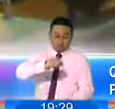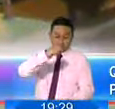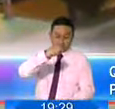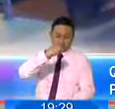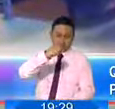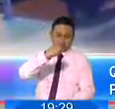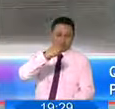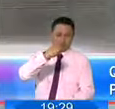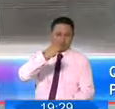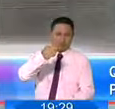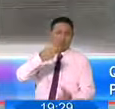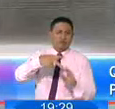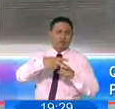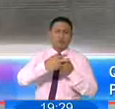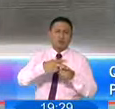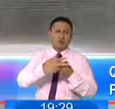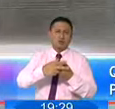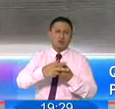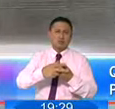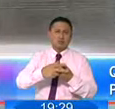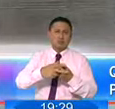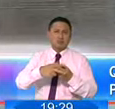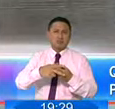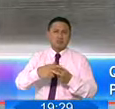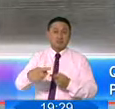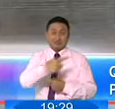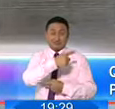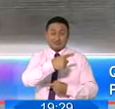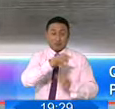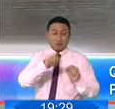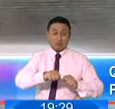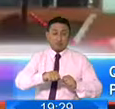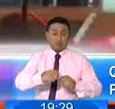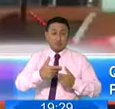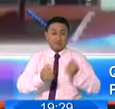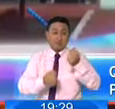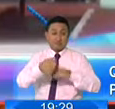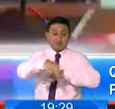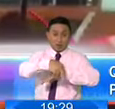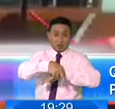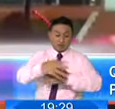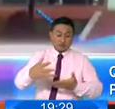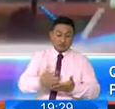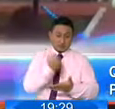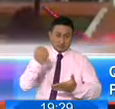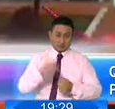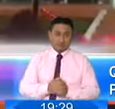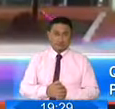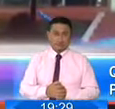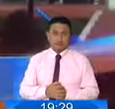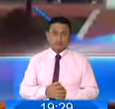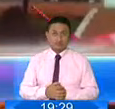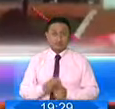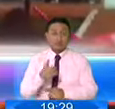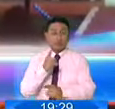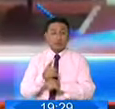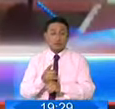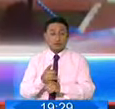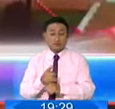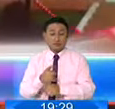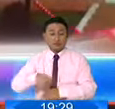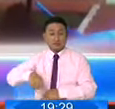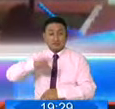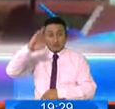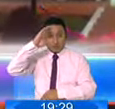herramientas básicas como para apoderarse de repuestos y accesorios de vehículos. Por tal motivo se les traslada hasta la unidad de